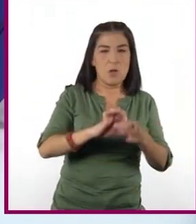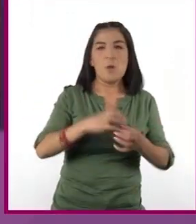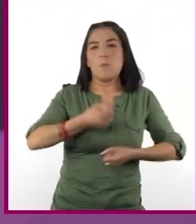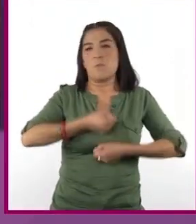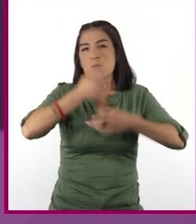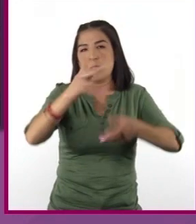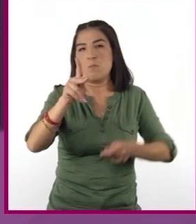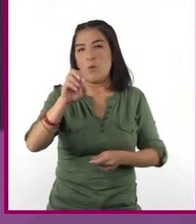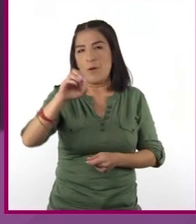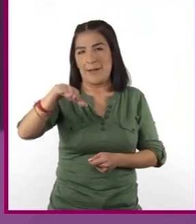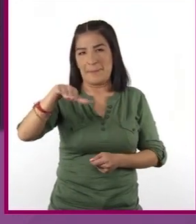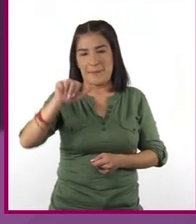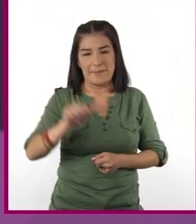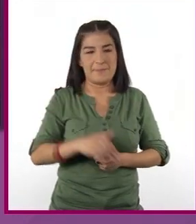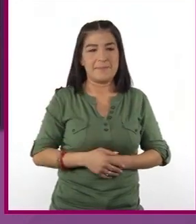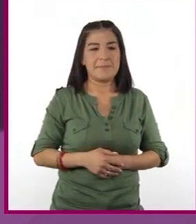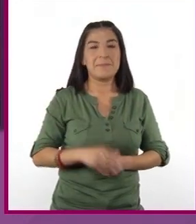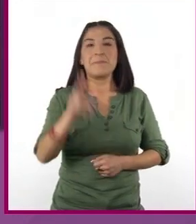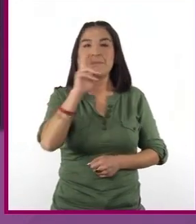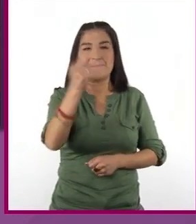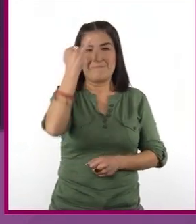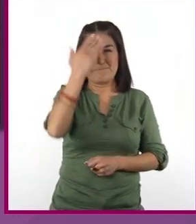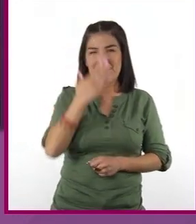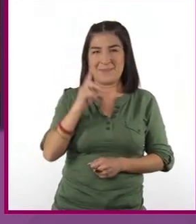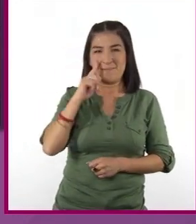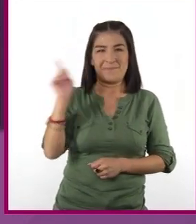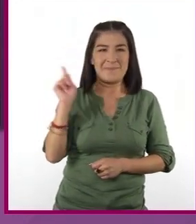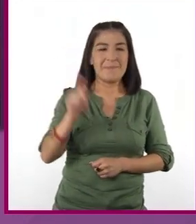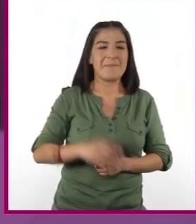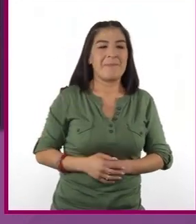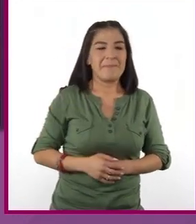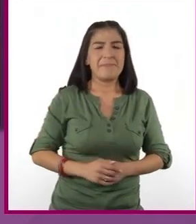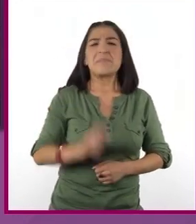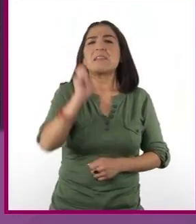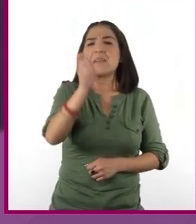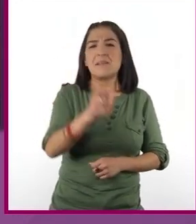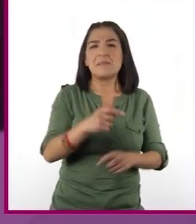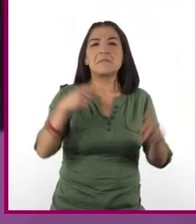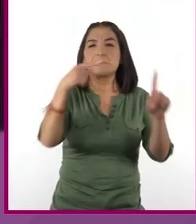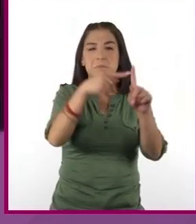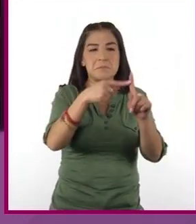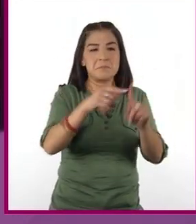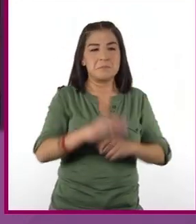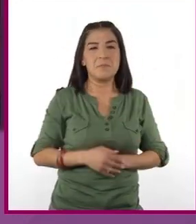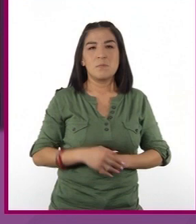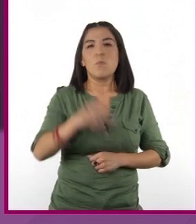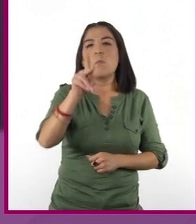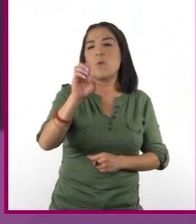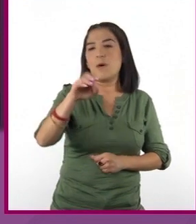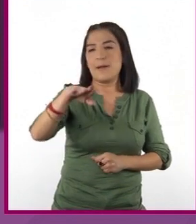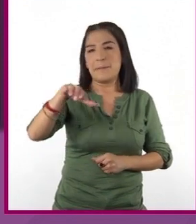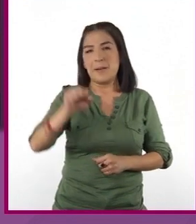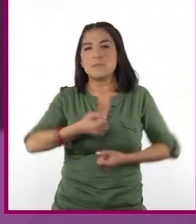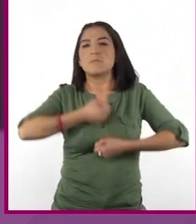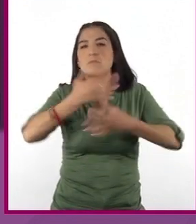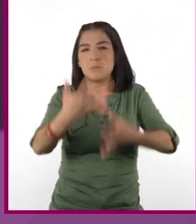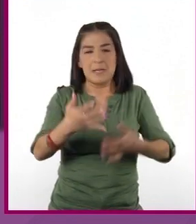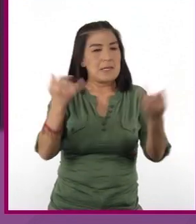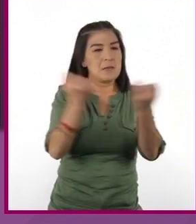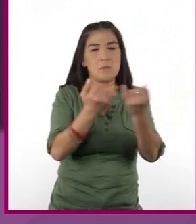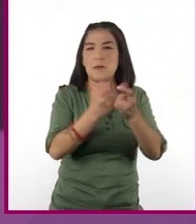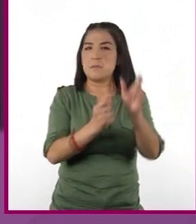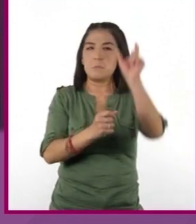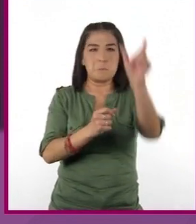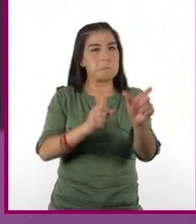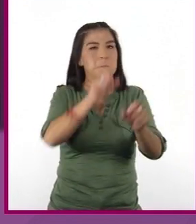poemas. Vemos en la imagen que se especifica que es una antología de poemas y tal cual se coloca